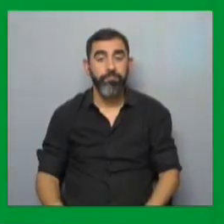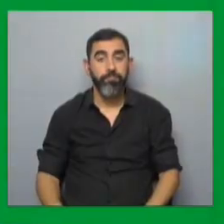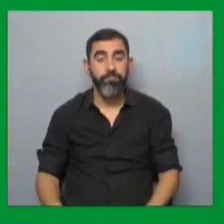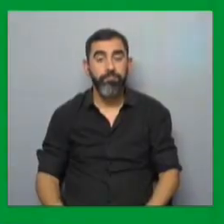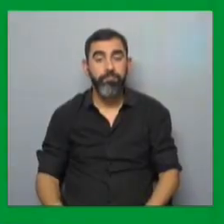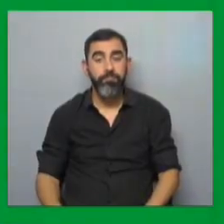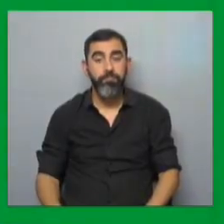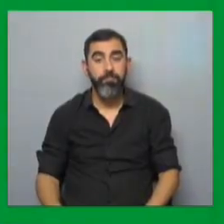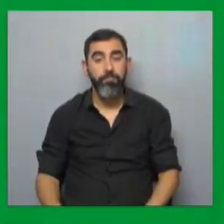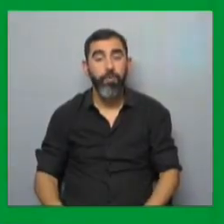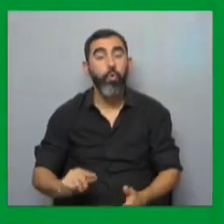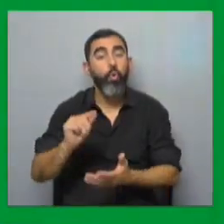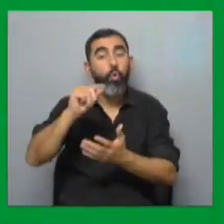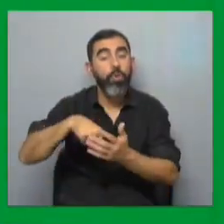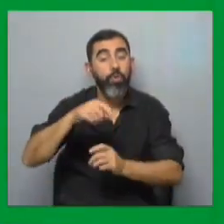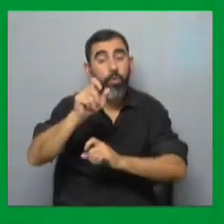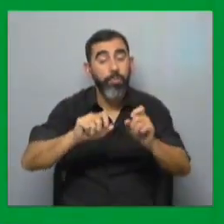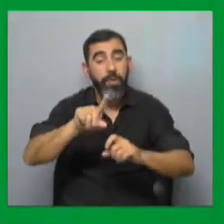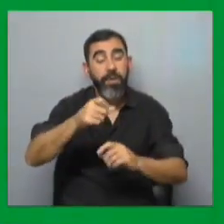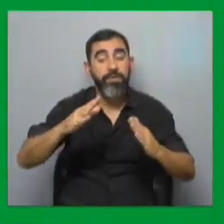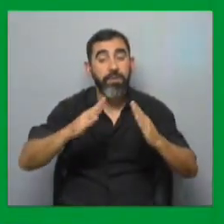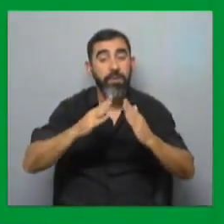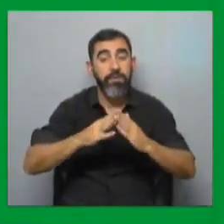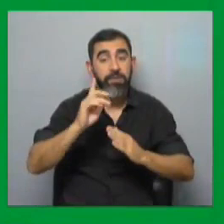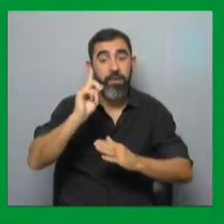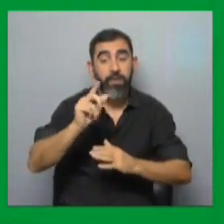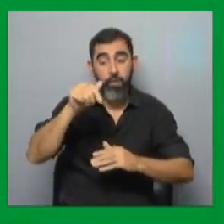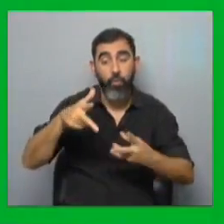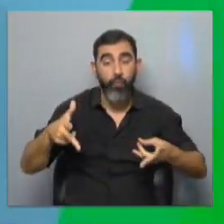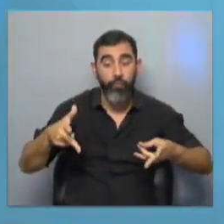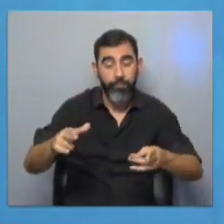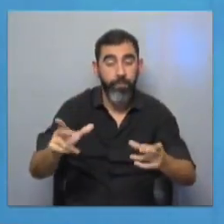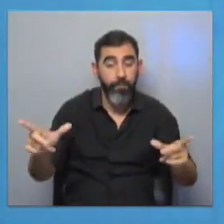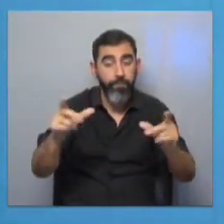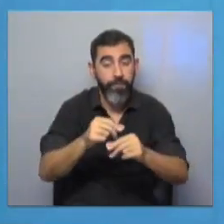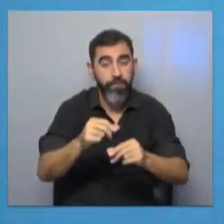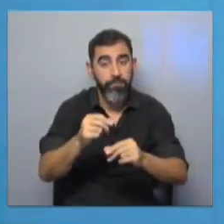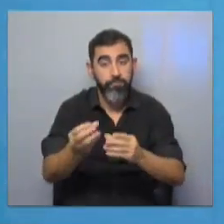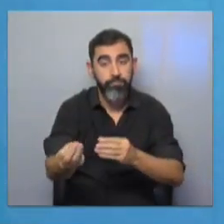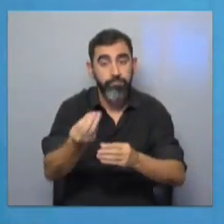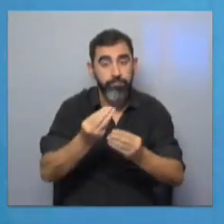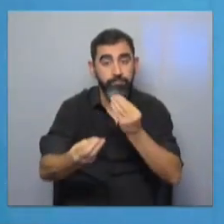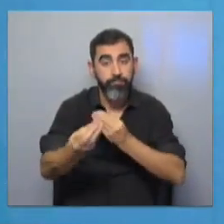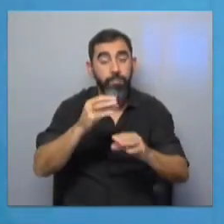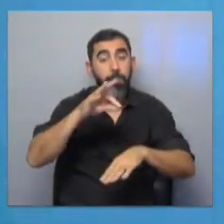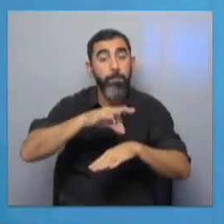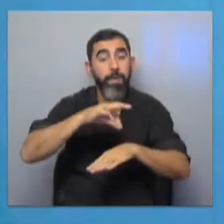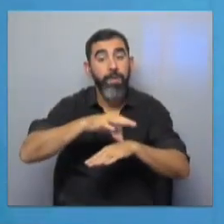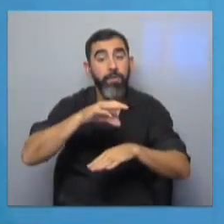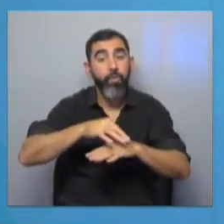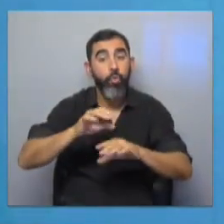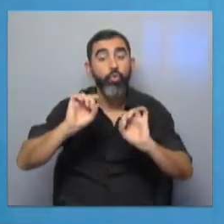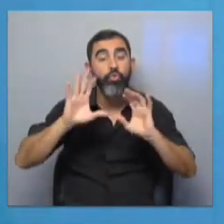Y justamente sobre la contratación de personal de la ex mutualista, hoy vence el plazo para la incorporación de una decena de médicos que tenían